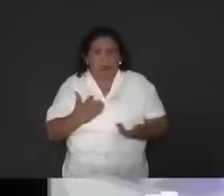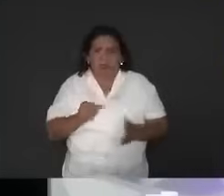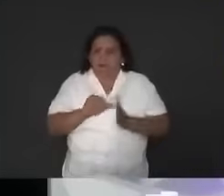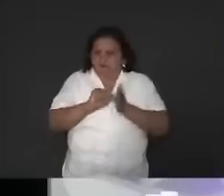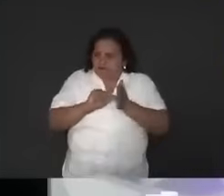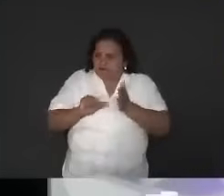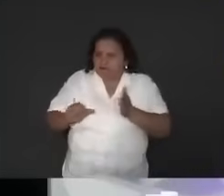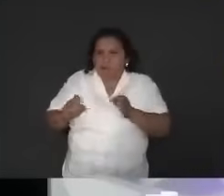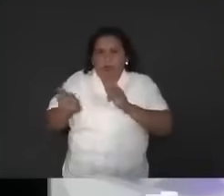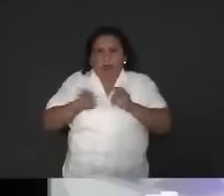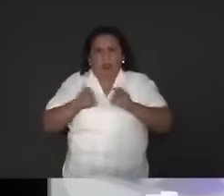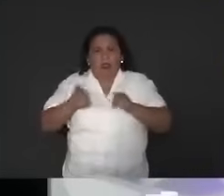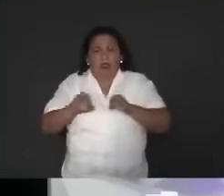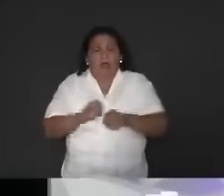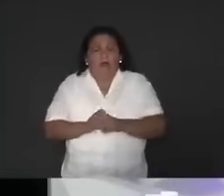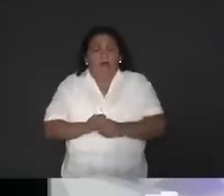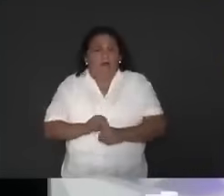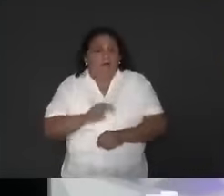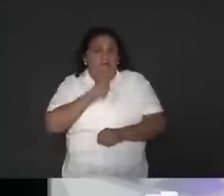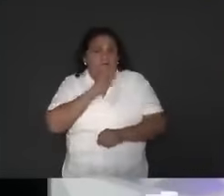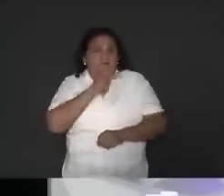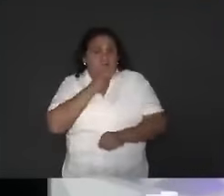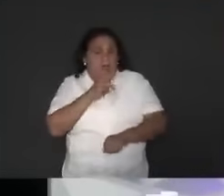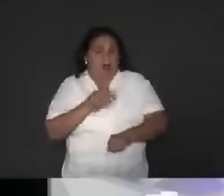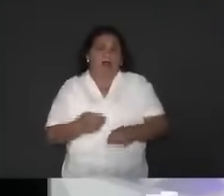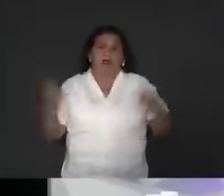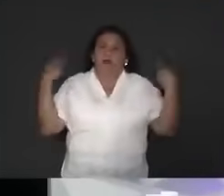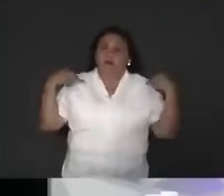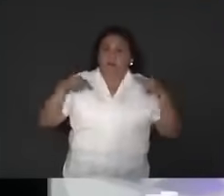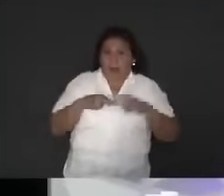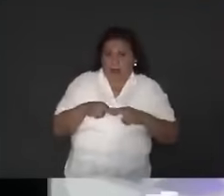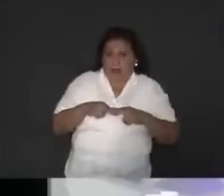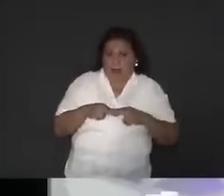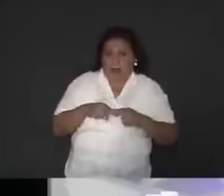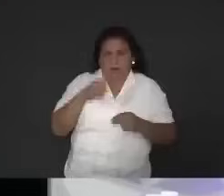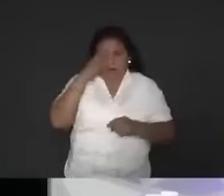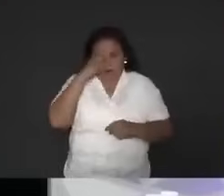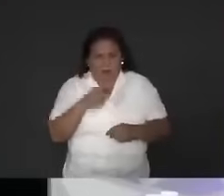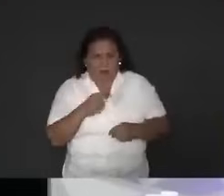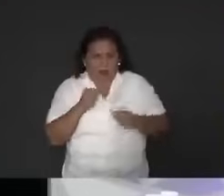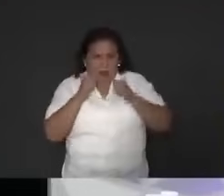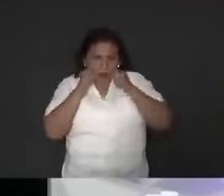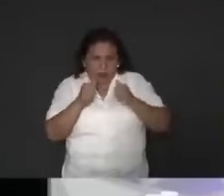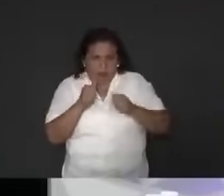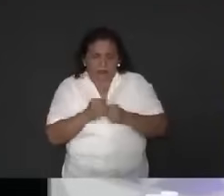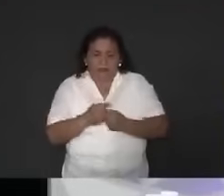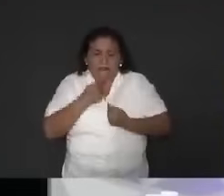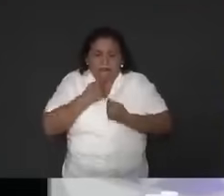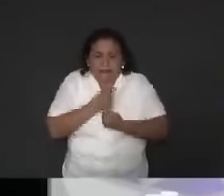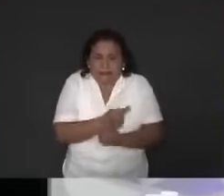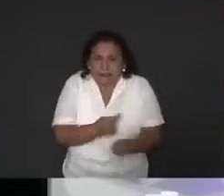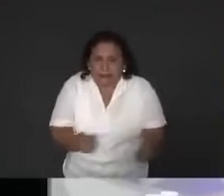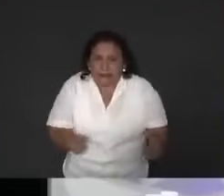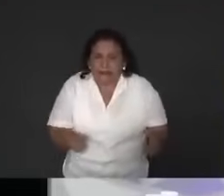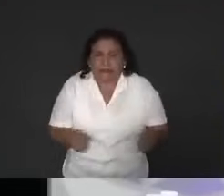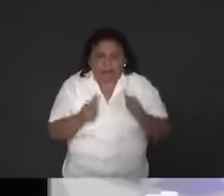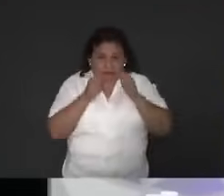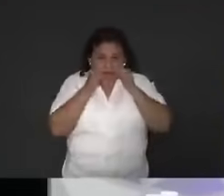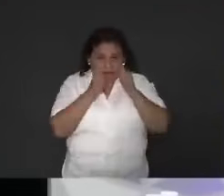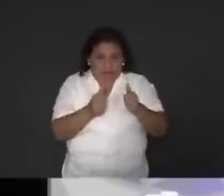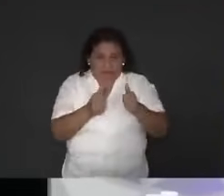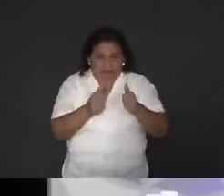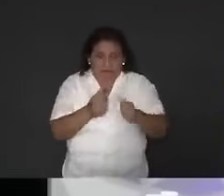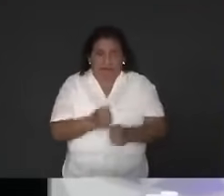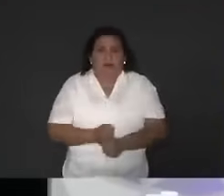trabajar con los madres y padres de familia, con los maestros y maestras, para atender la salud mental desde las infancias. Si atendemos desde